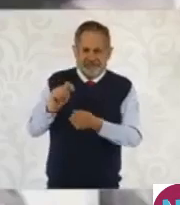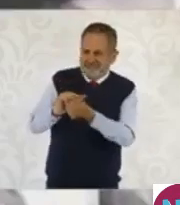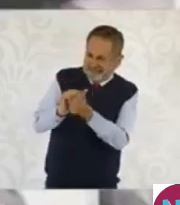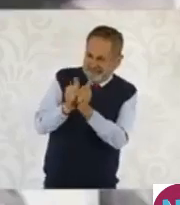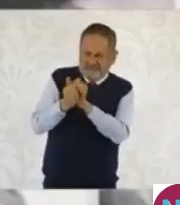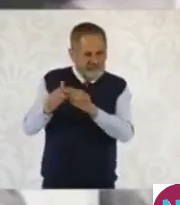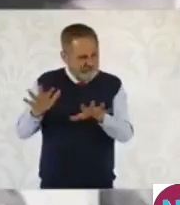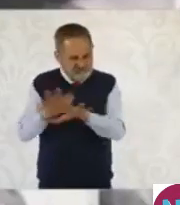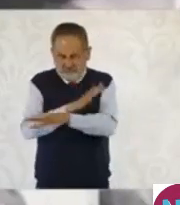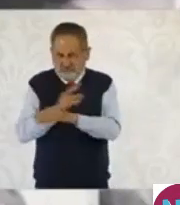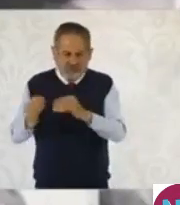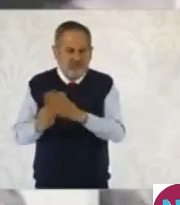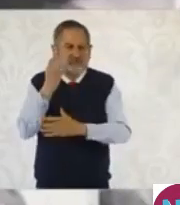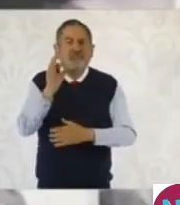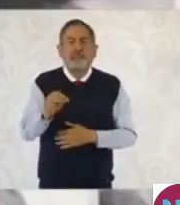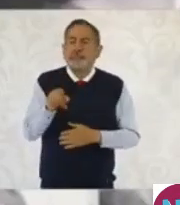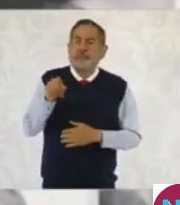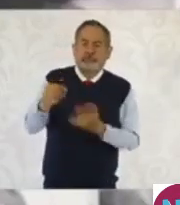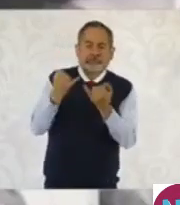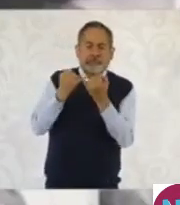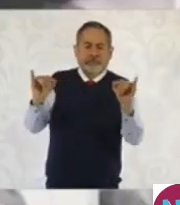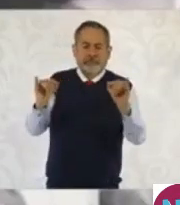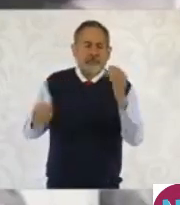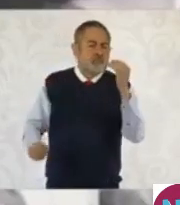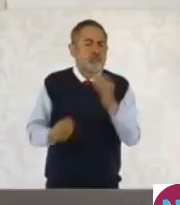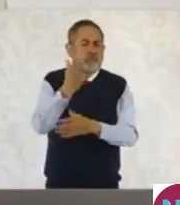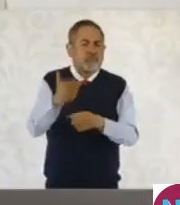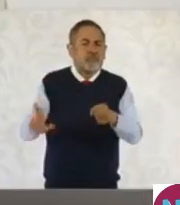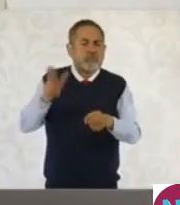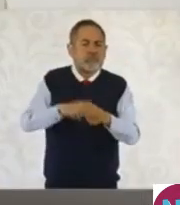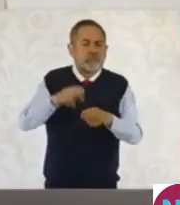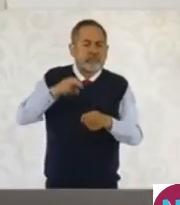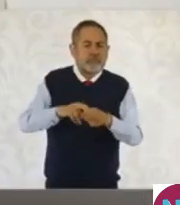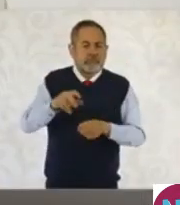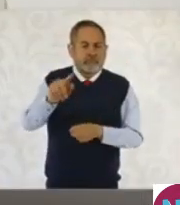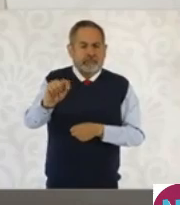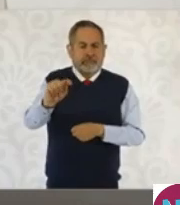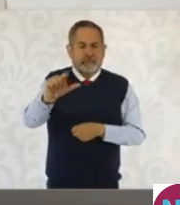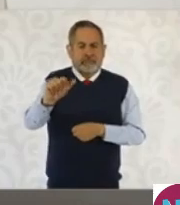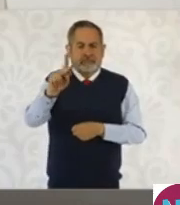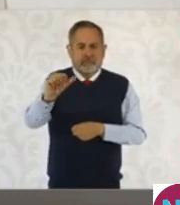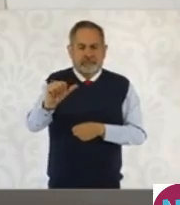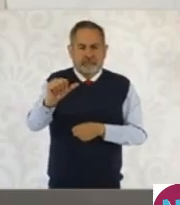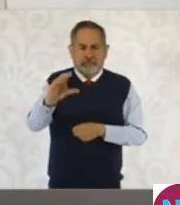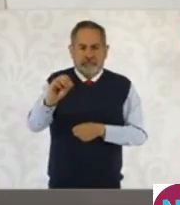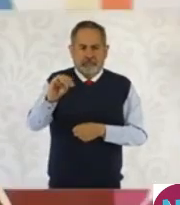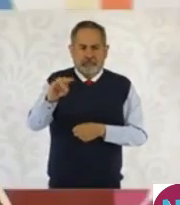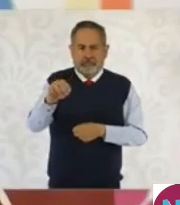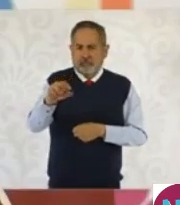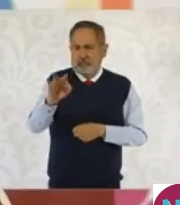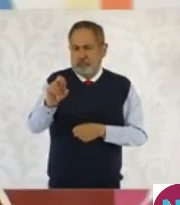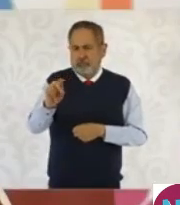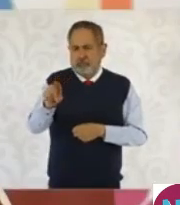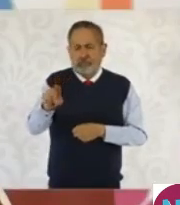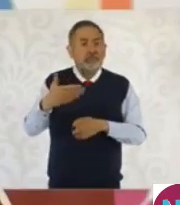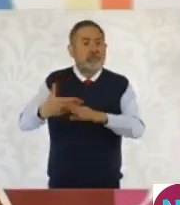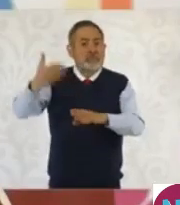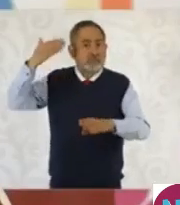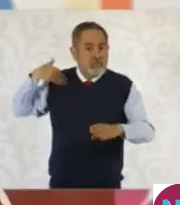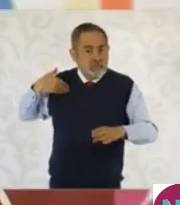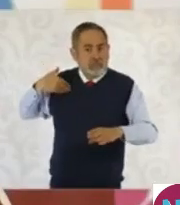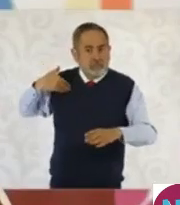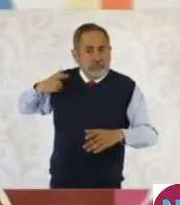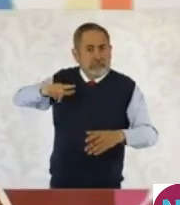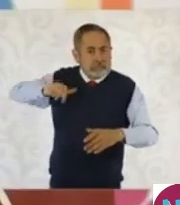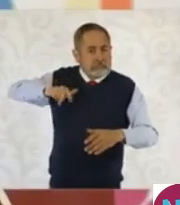nuestro país: la inauguración del nuevo Hospital General de Tlapa de Comonfort. Se trata de una deuda histórica.